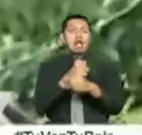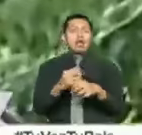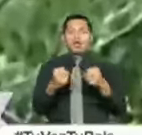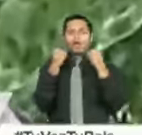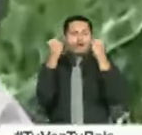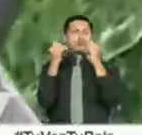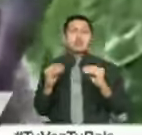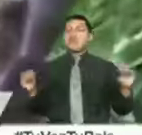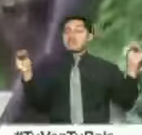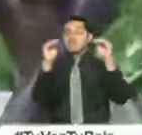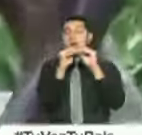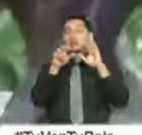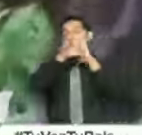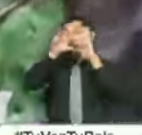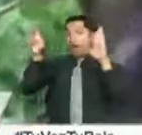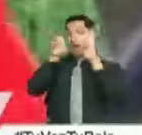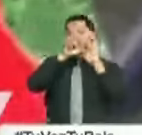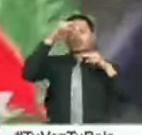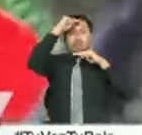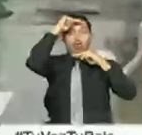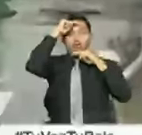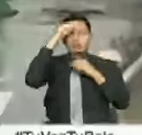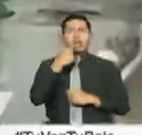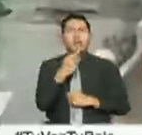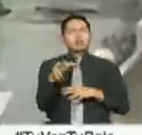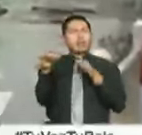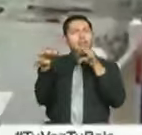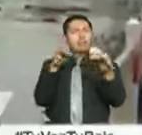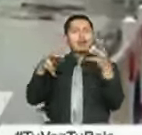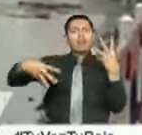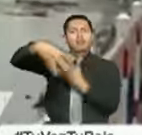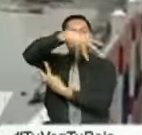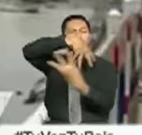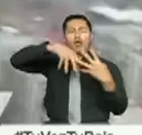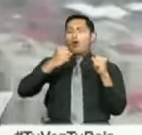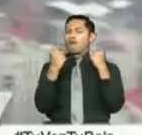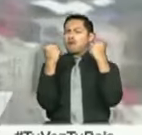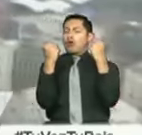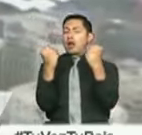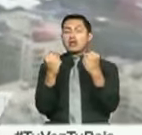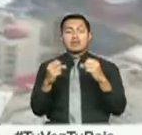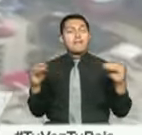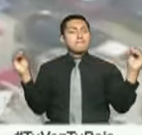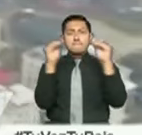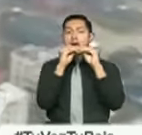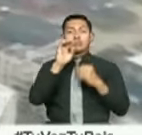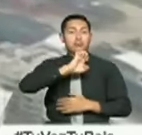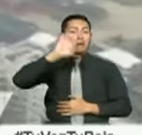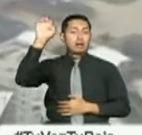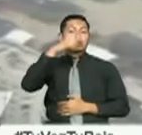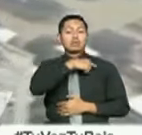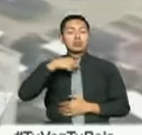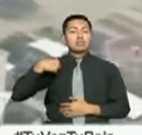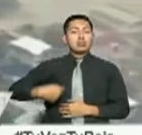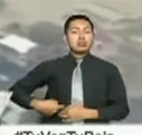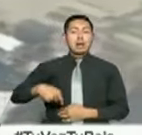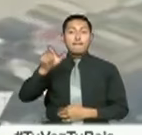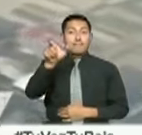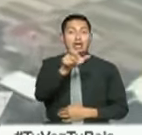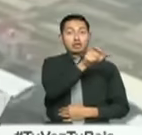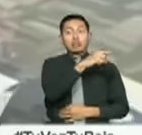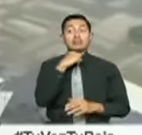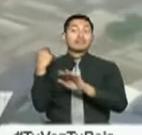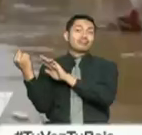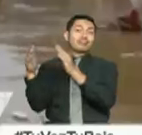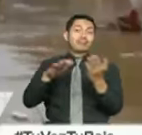por la agencia de noticias Xinhua como el más potente desde 1945 en el este del país. A las víctimas mortales hay que añadir